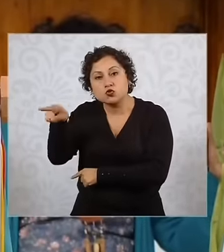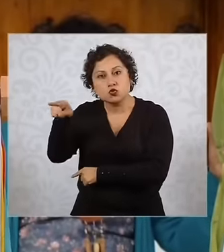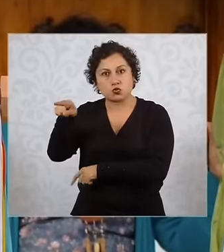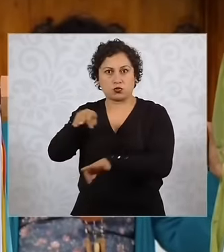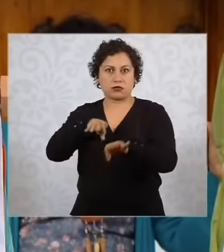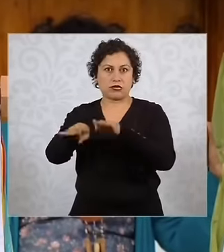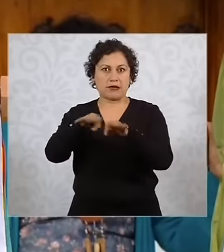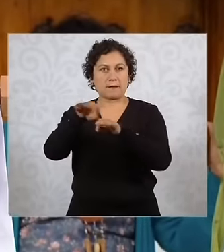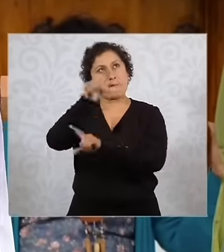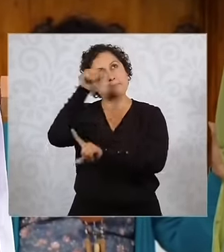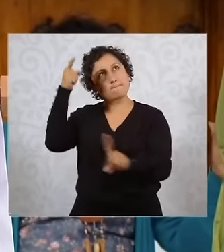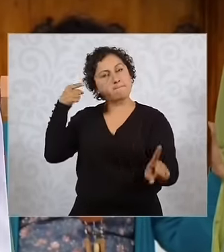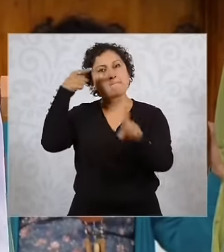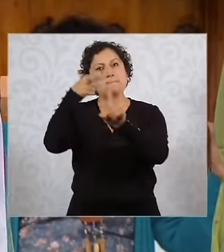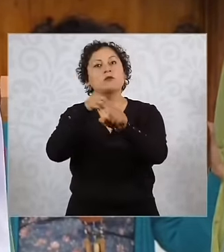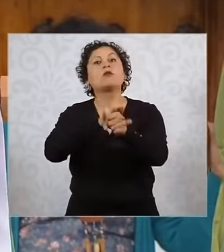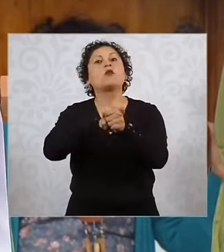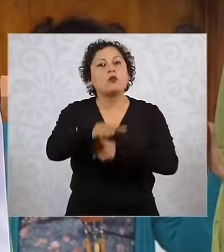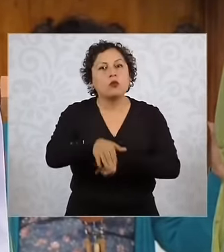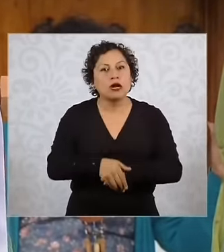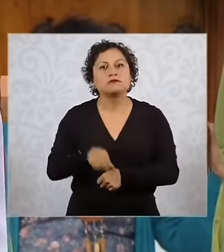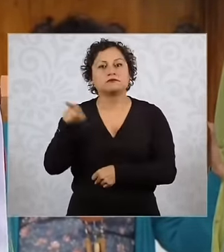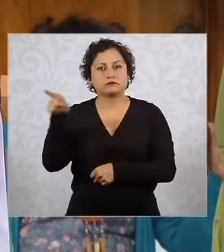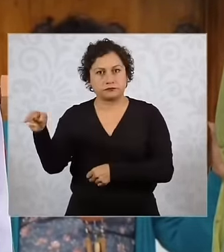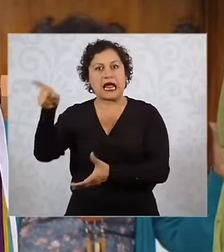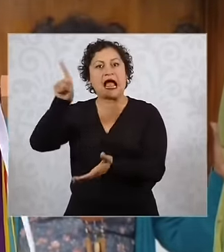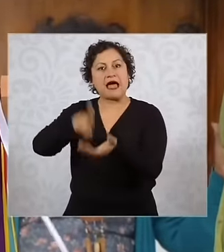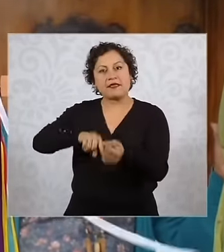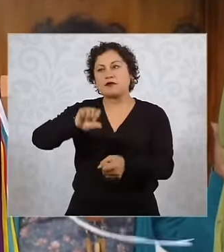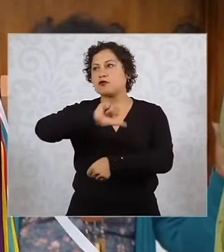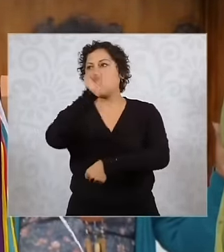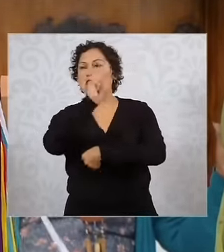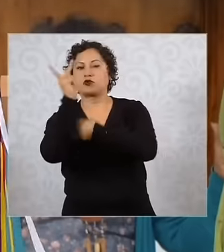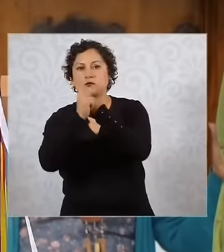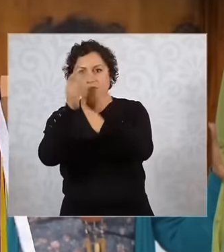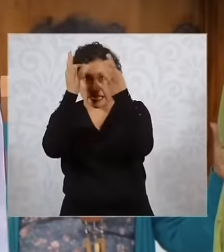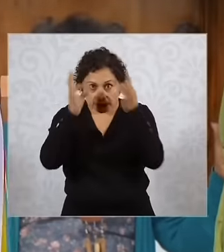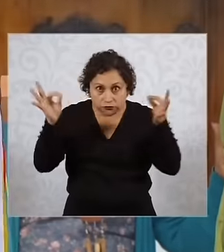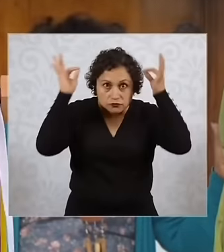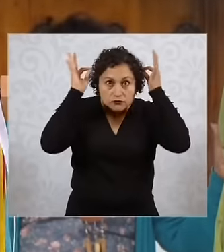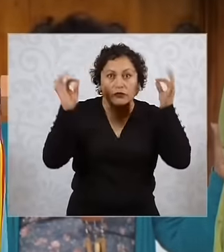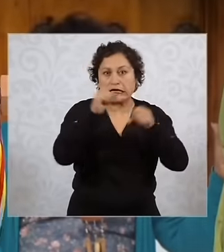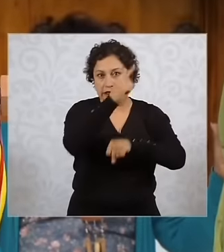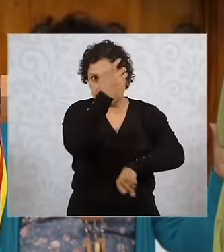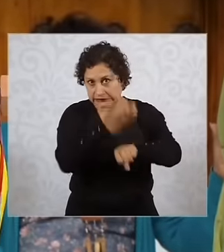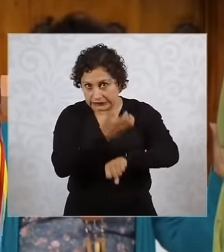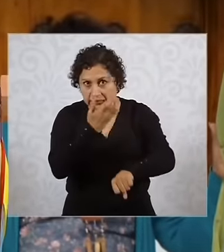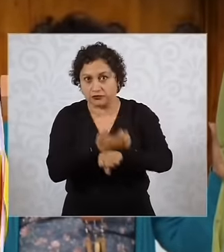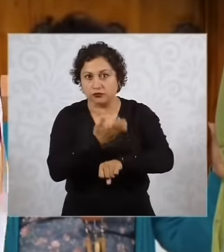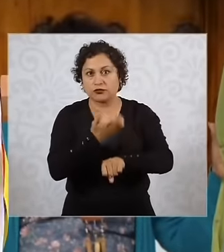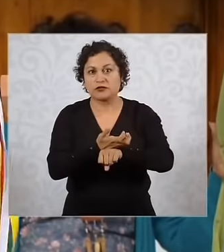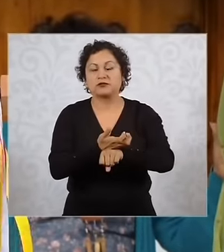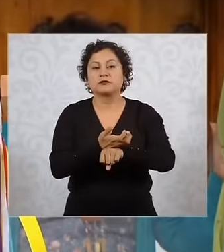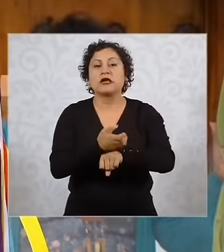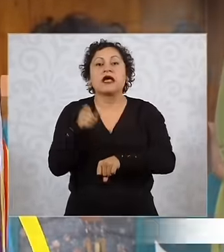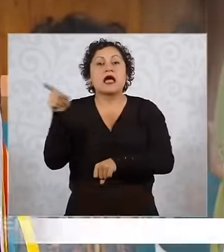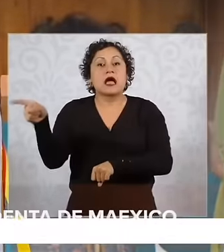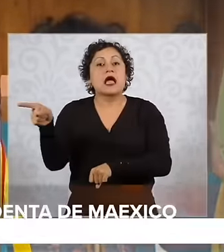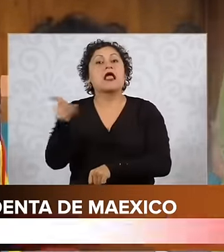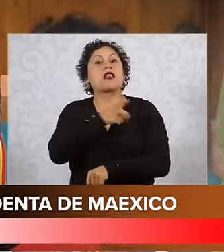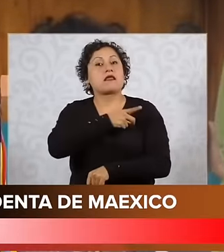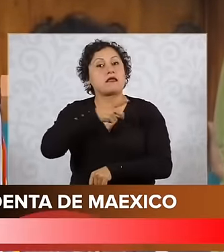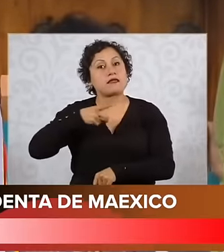tarea sea atender en los consulados que están en los Estados Unidos y otros países a